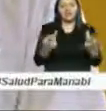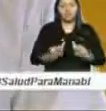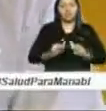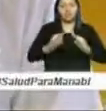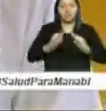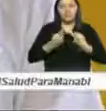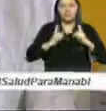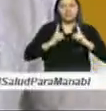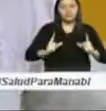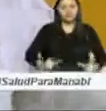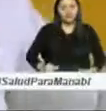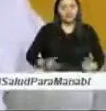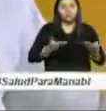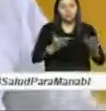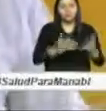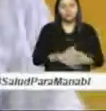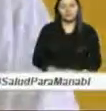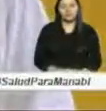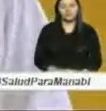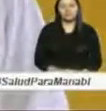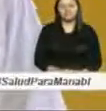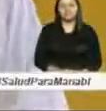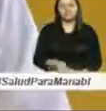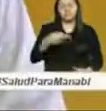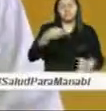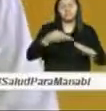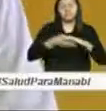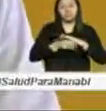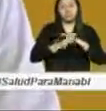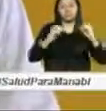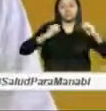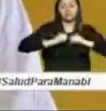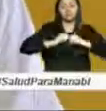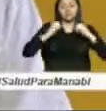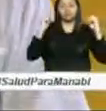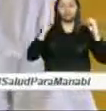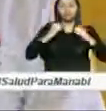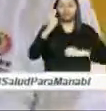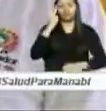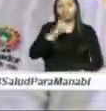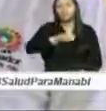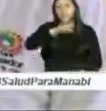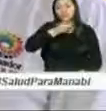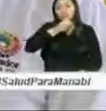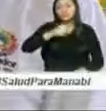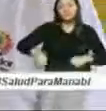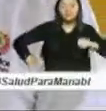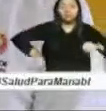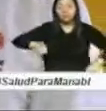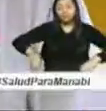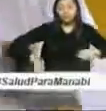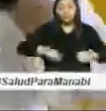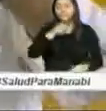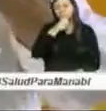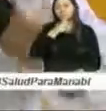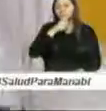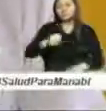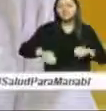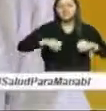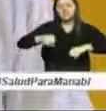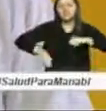a la salud del pueblo. Aquí, cuando entré a la sala de terapia física, vi dos adultos mayores, bastante mayores,